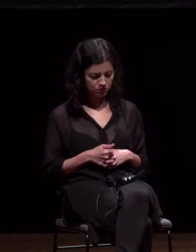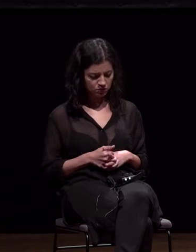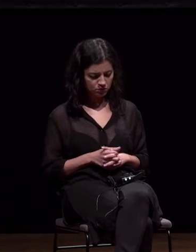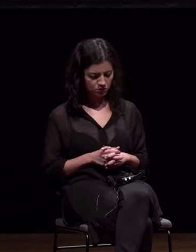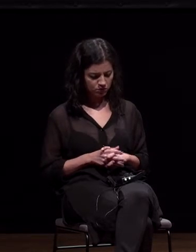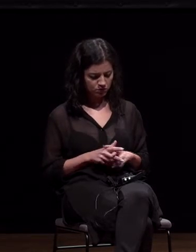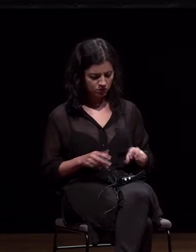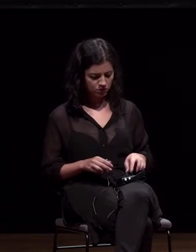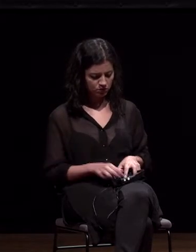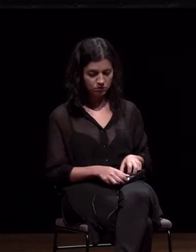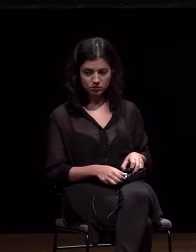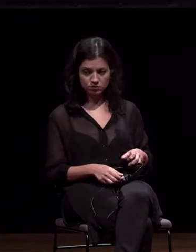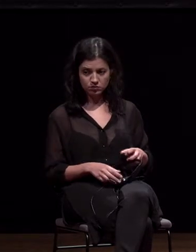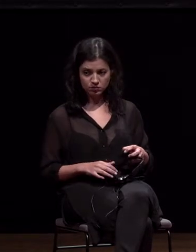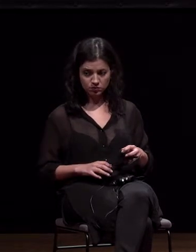light, pero en la que...